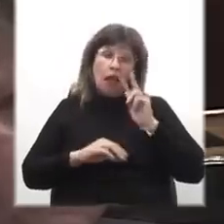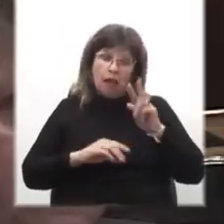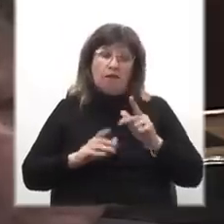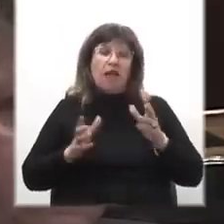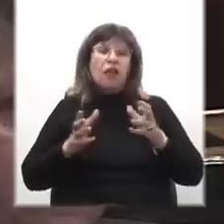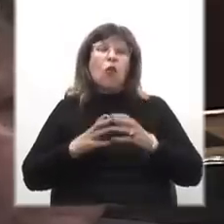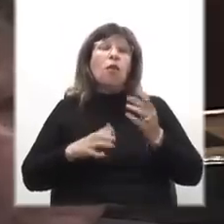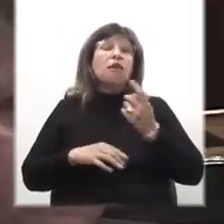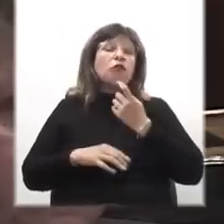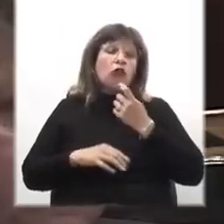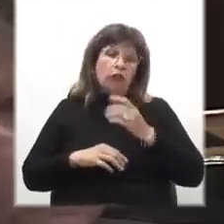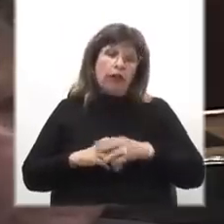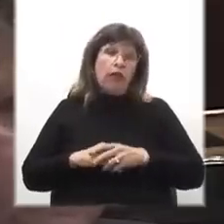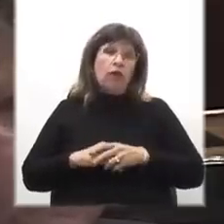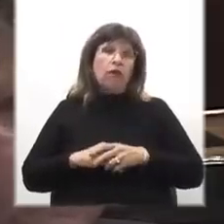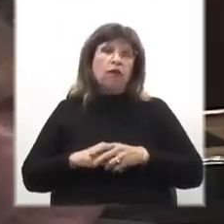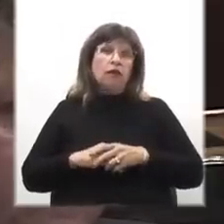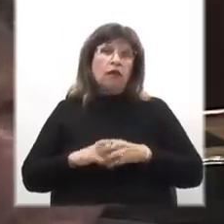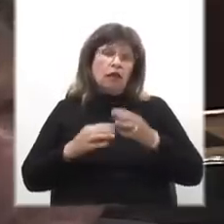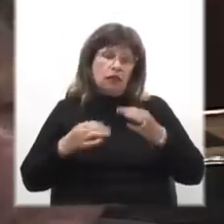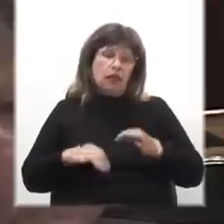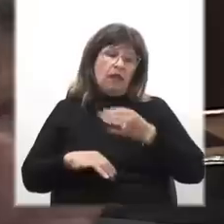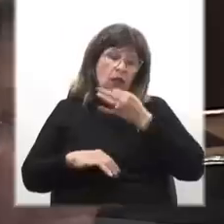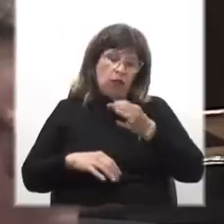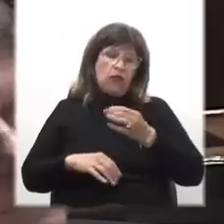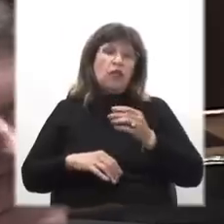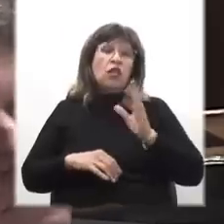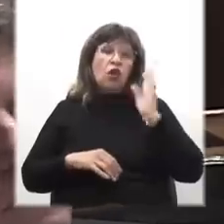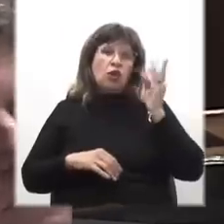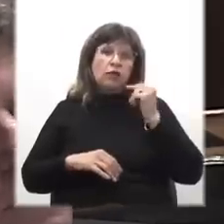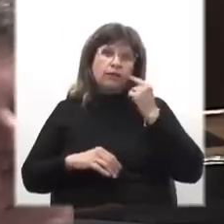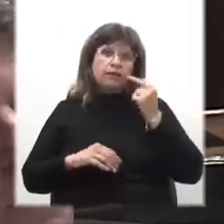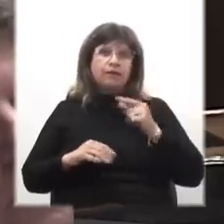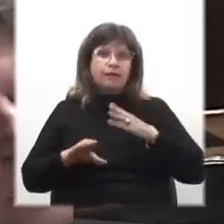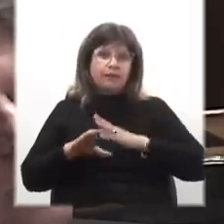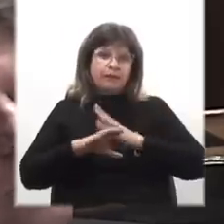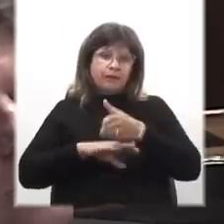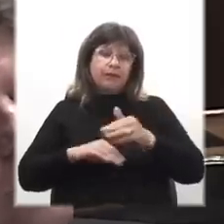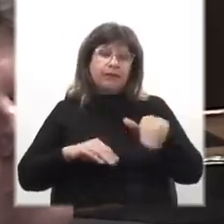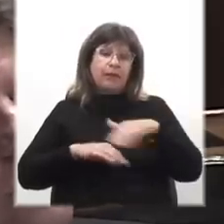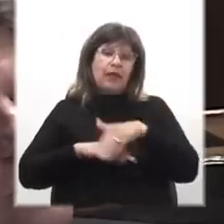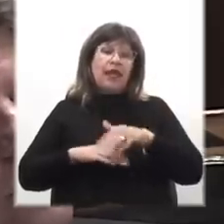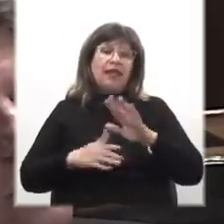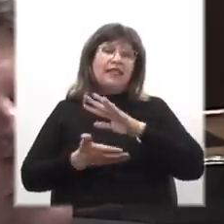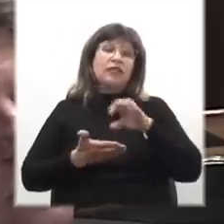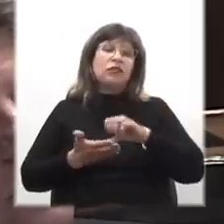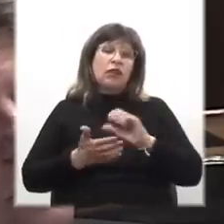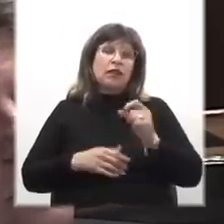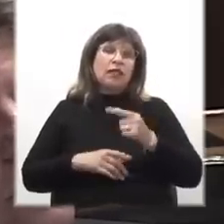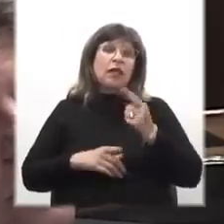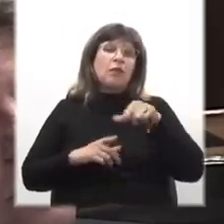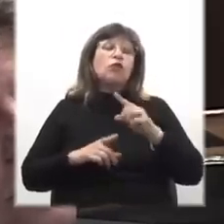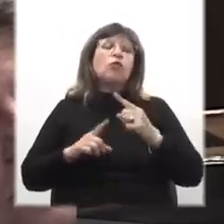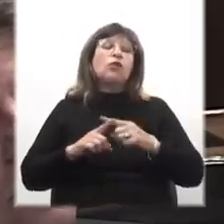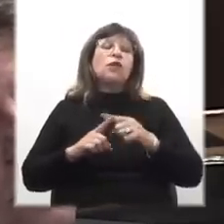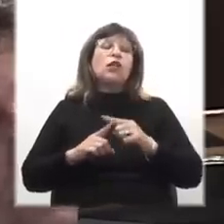Partido Colorado, y está muy bien lo que dijo el diputado, un cruce de calle en la ciudad de Las Piedras, pero eso multiplíquelo por